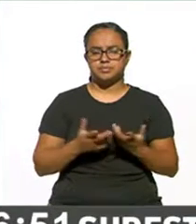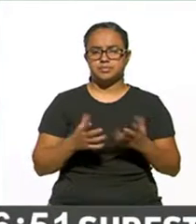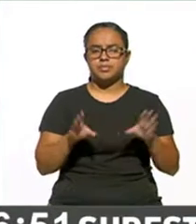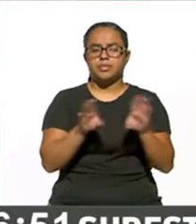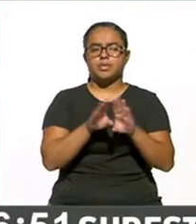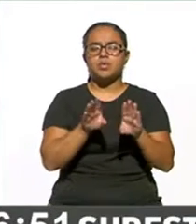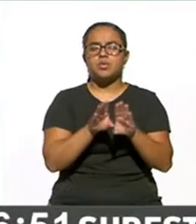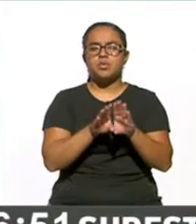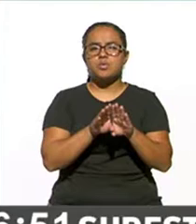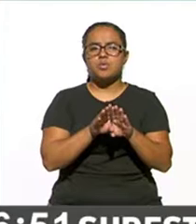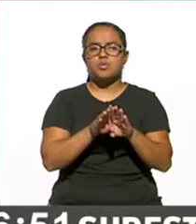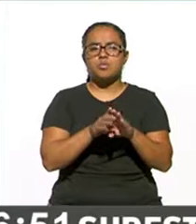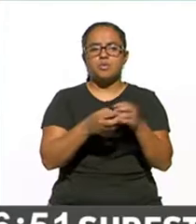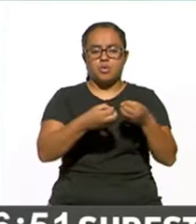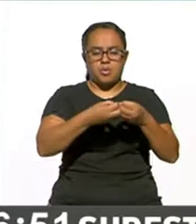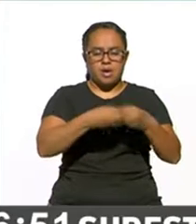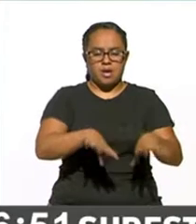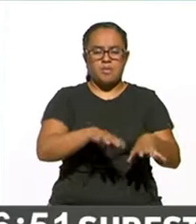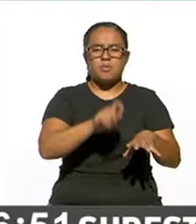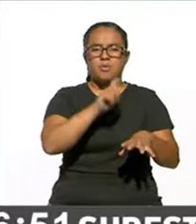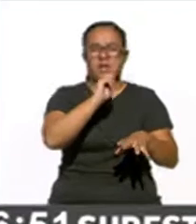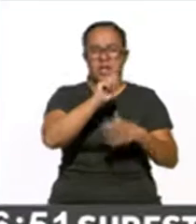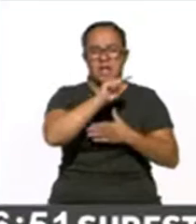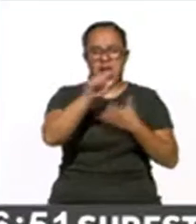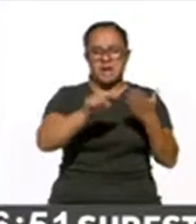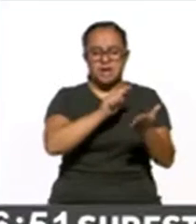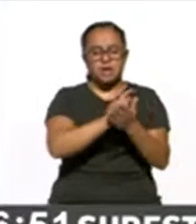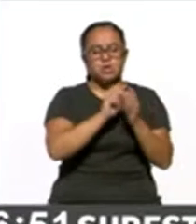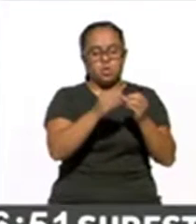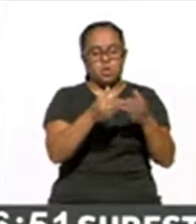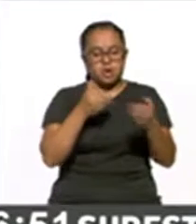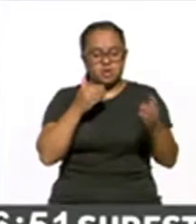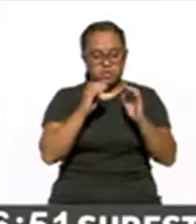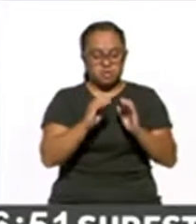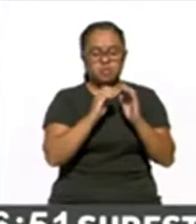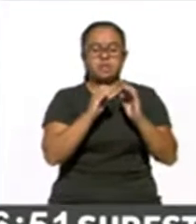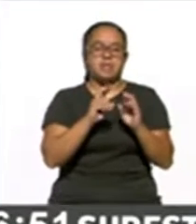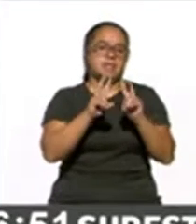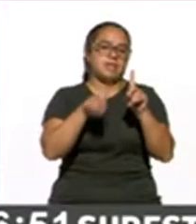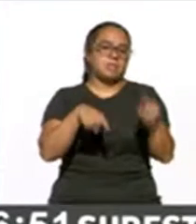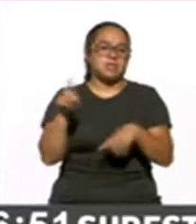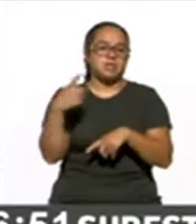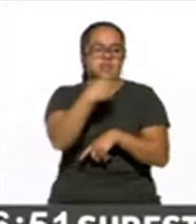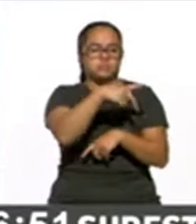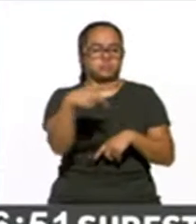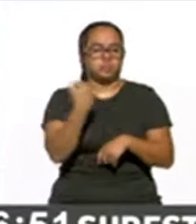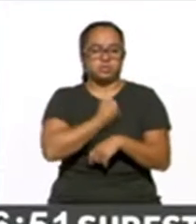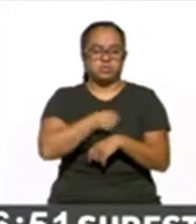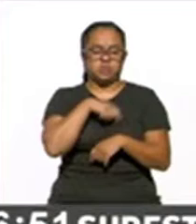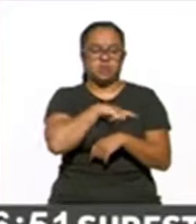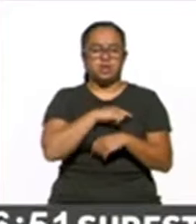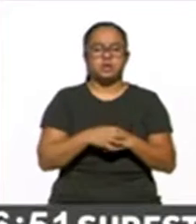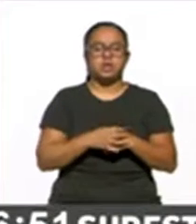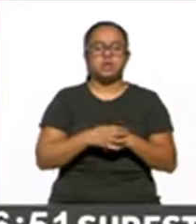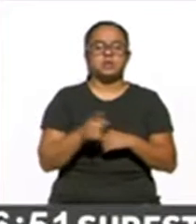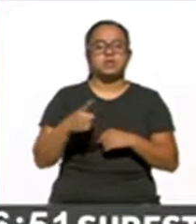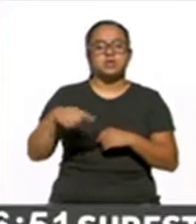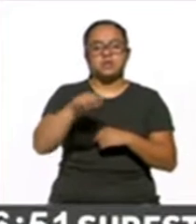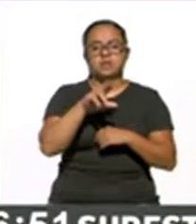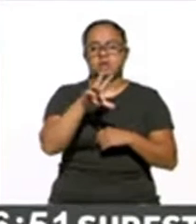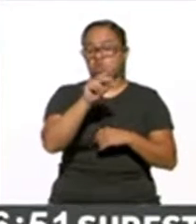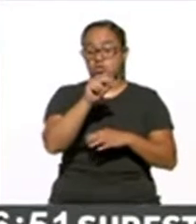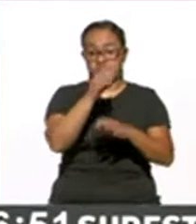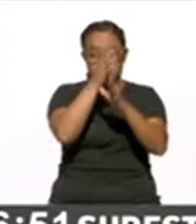cómo se daría un aborto legal o preventivo en términos de salud pública. El nivel de desacuerdo ha